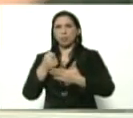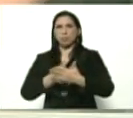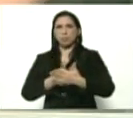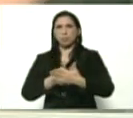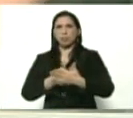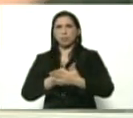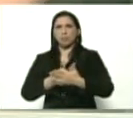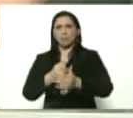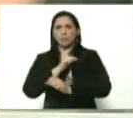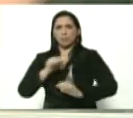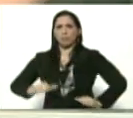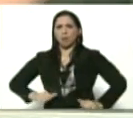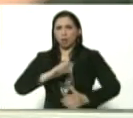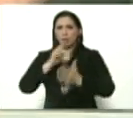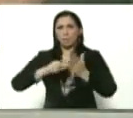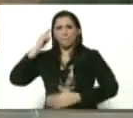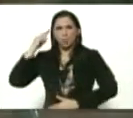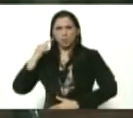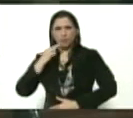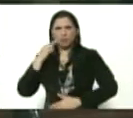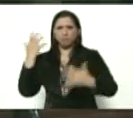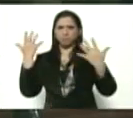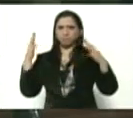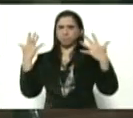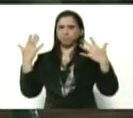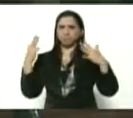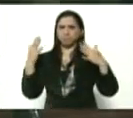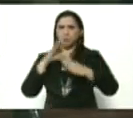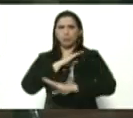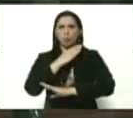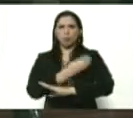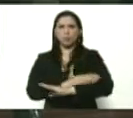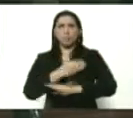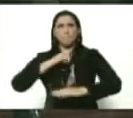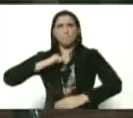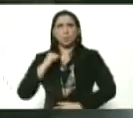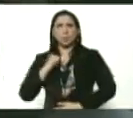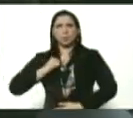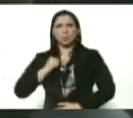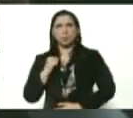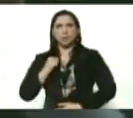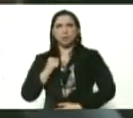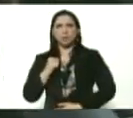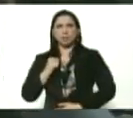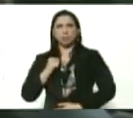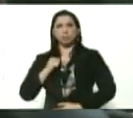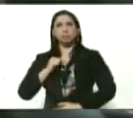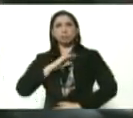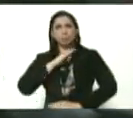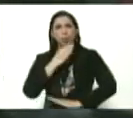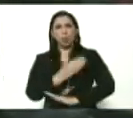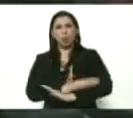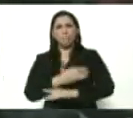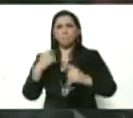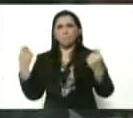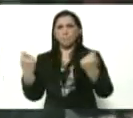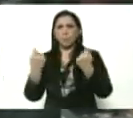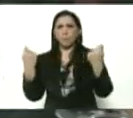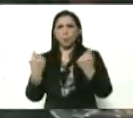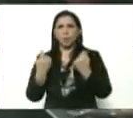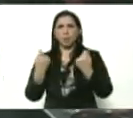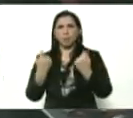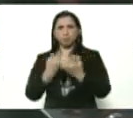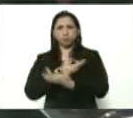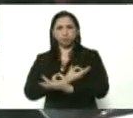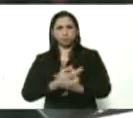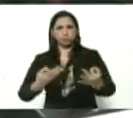Fuerza Armada Nacional Bolivariana, de las fuerzas policiales y del poder popular, que en